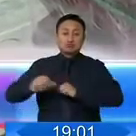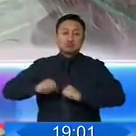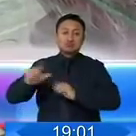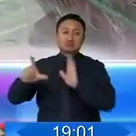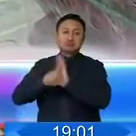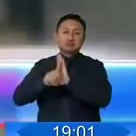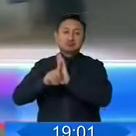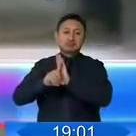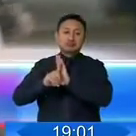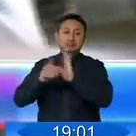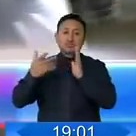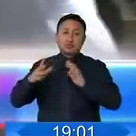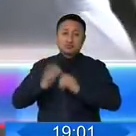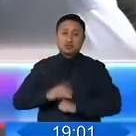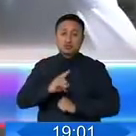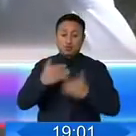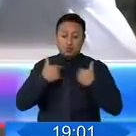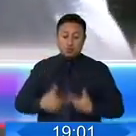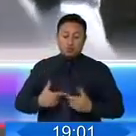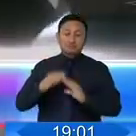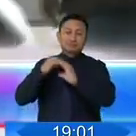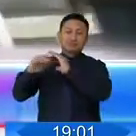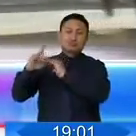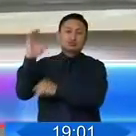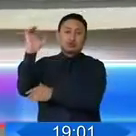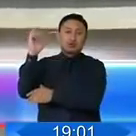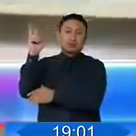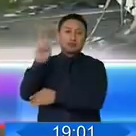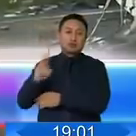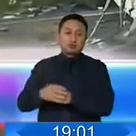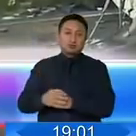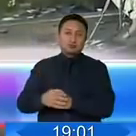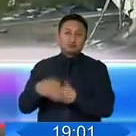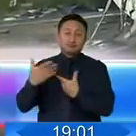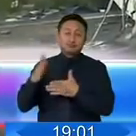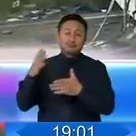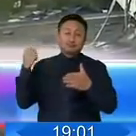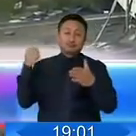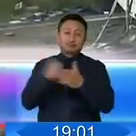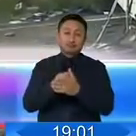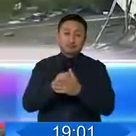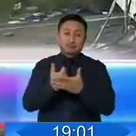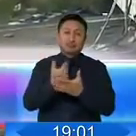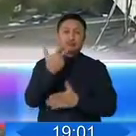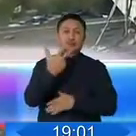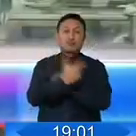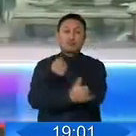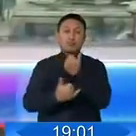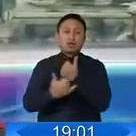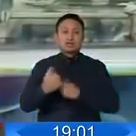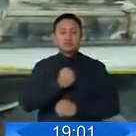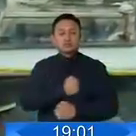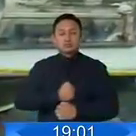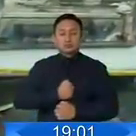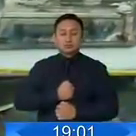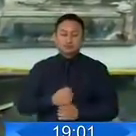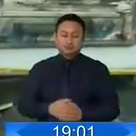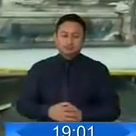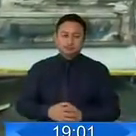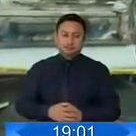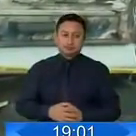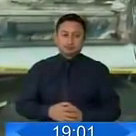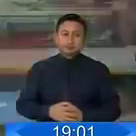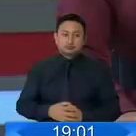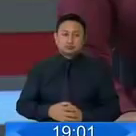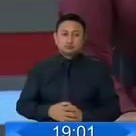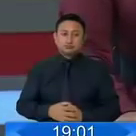legales pertinentes para repatriar los cuerpos en un accidente que ha enlutado a 3 países. En Quito informó Iván